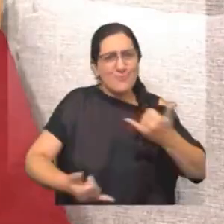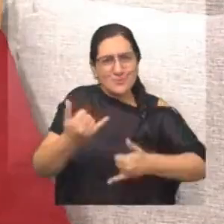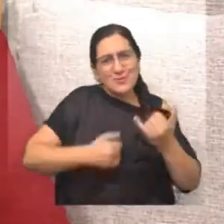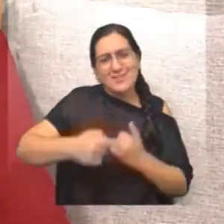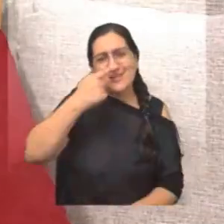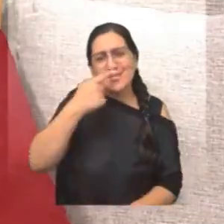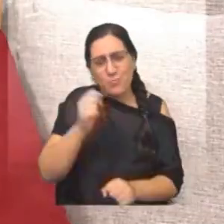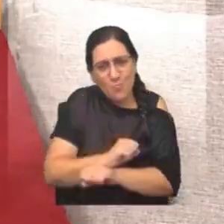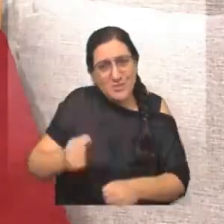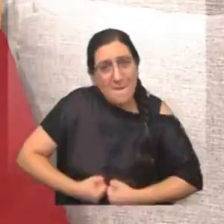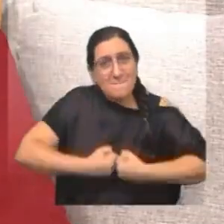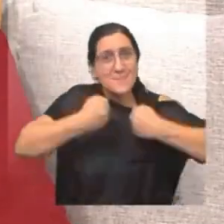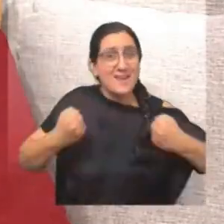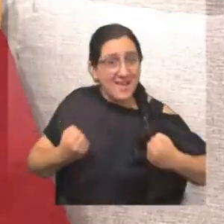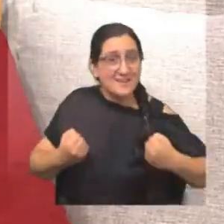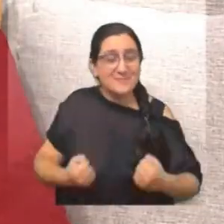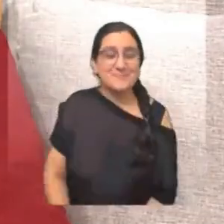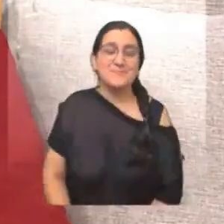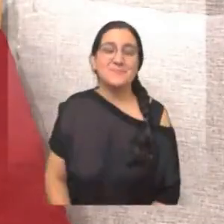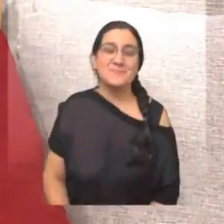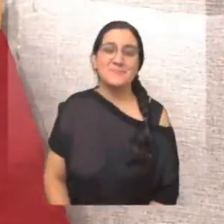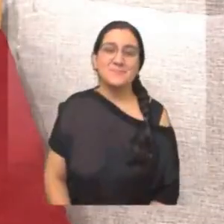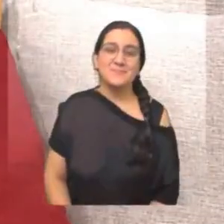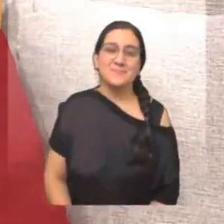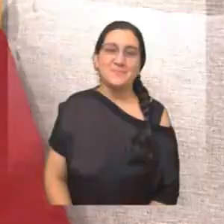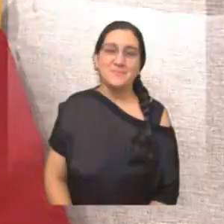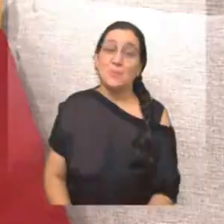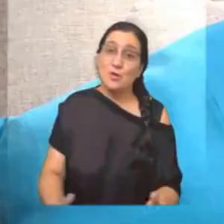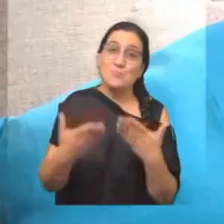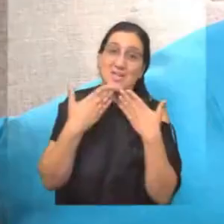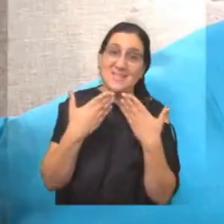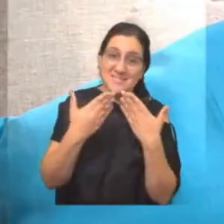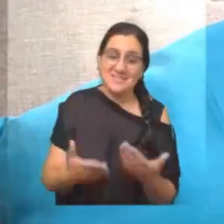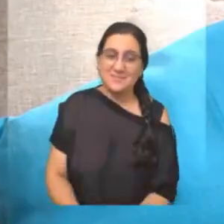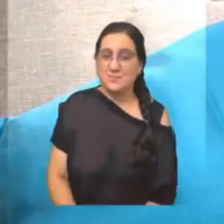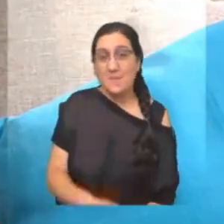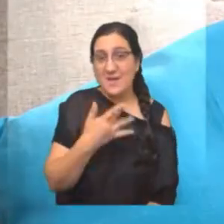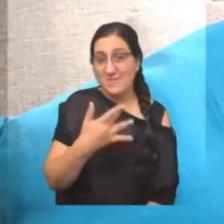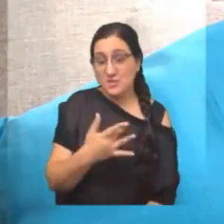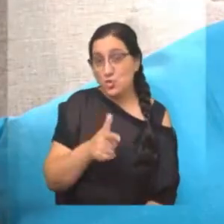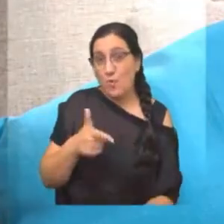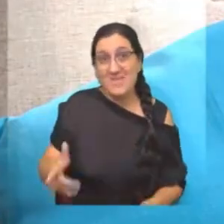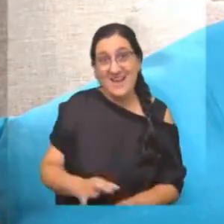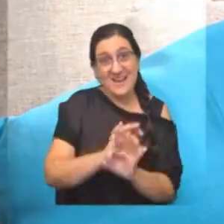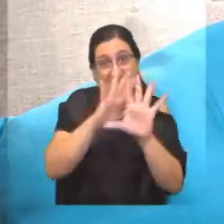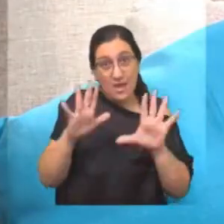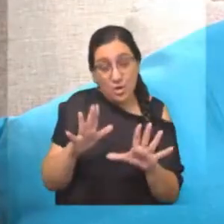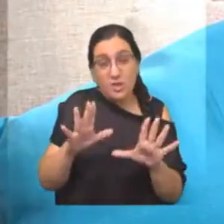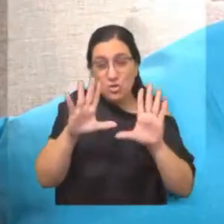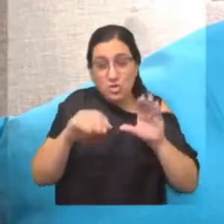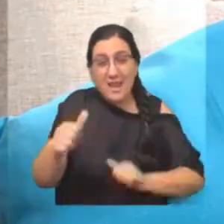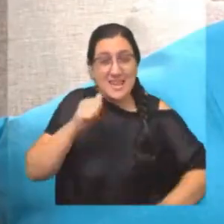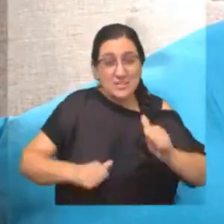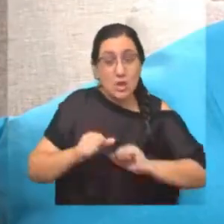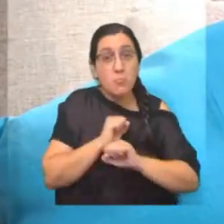podemos ampliar incluso hasta más de lo que hacemos acá con todo esto. Muchas Así, gracias. bueno, Ya me pareció una maravilla y no lo tenía claro que todas esas lesiones podían